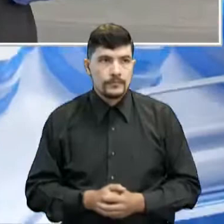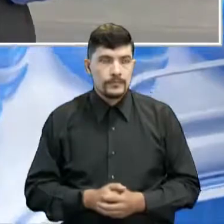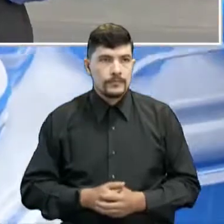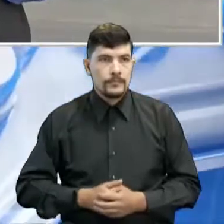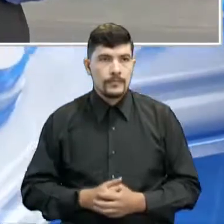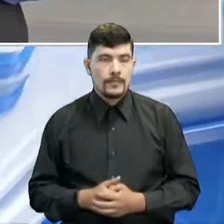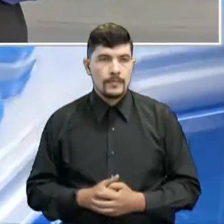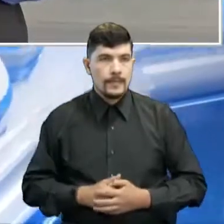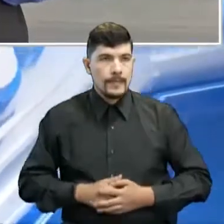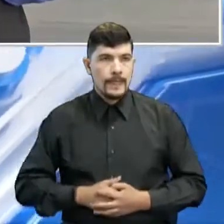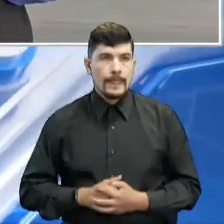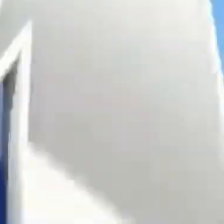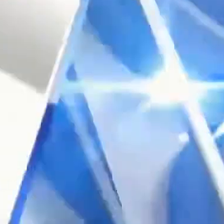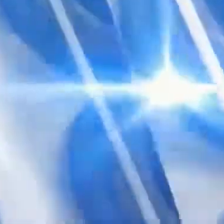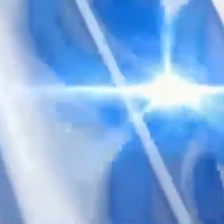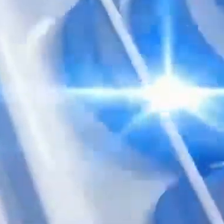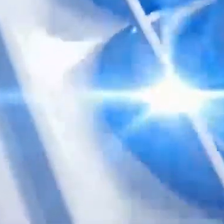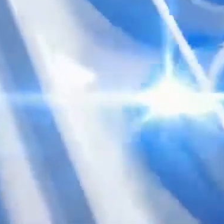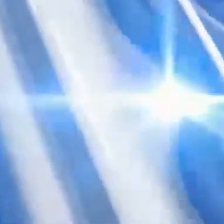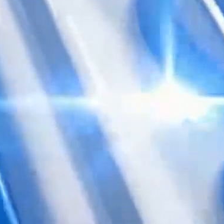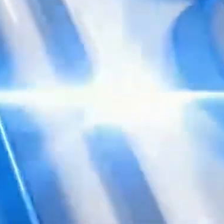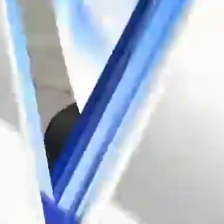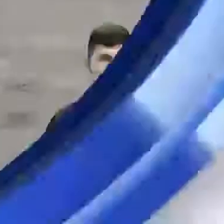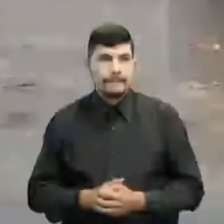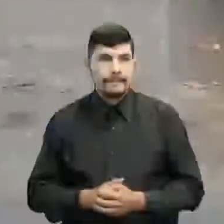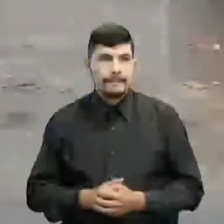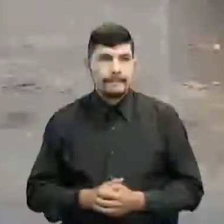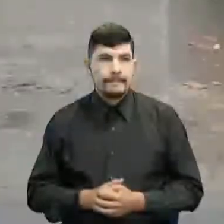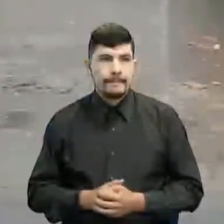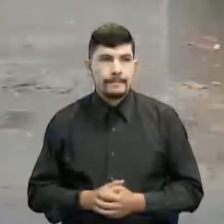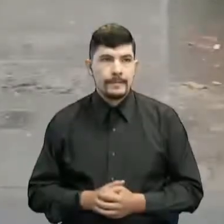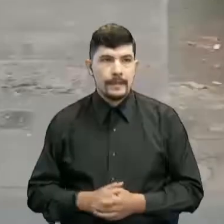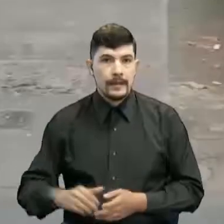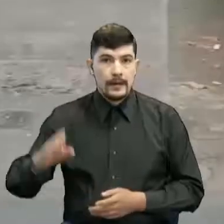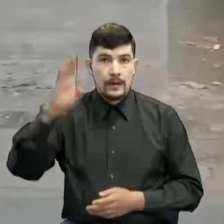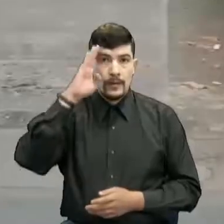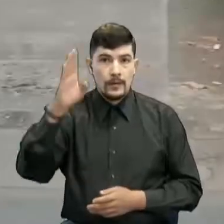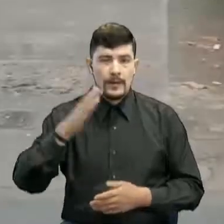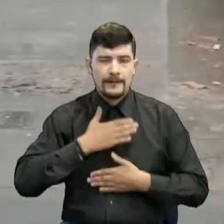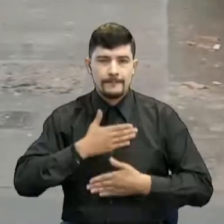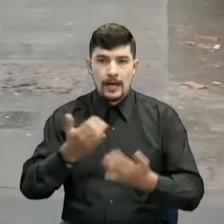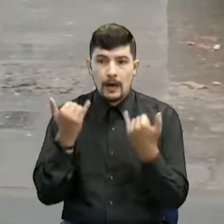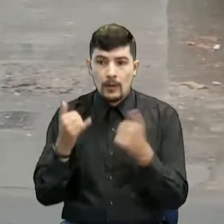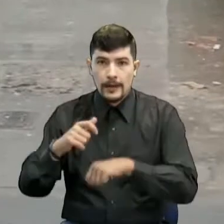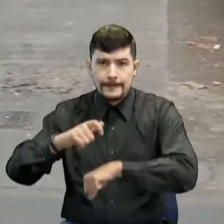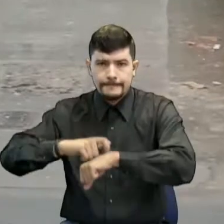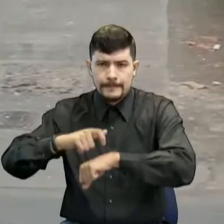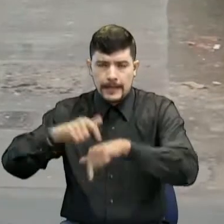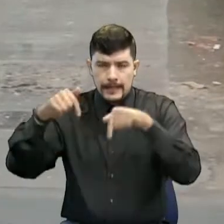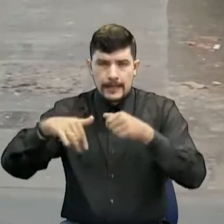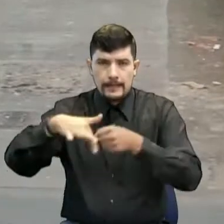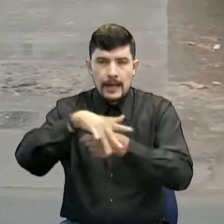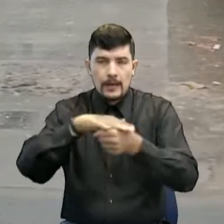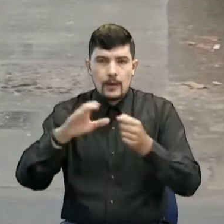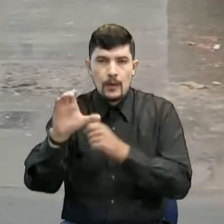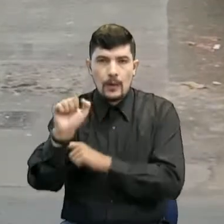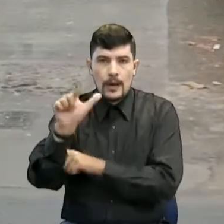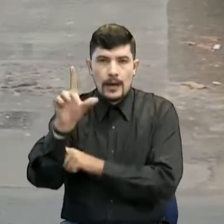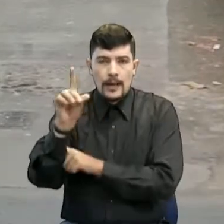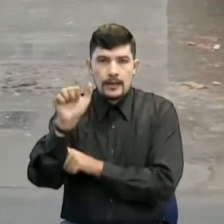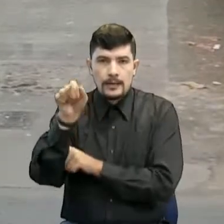hola que tal cordial saludo para todos pues me encuentran en estos momentos en el barrio caldas del municipio de floridablanca